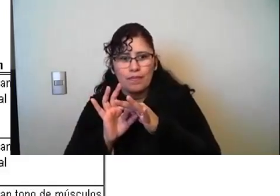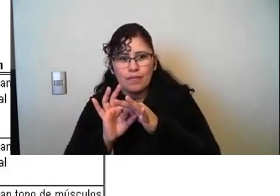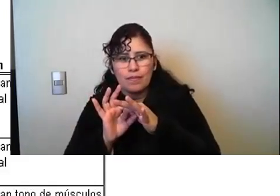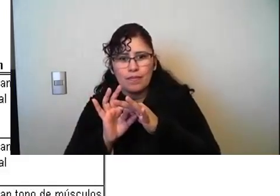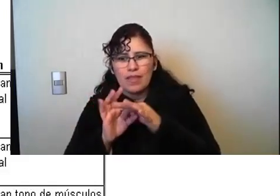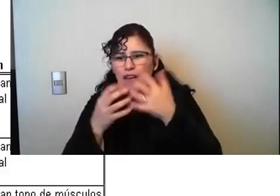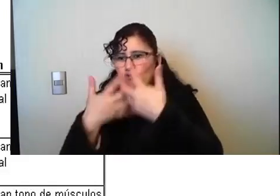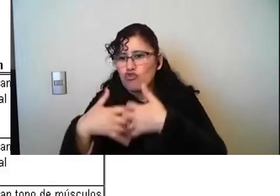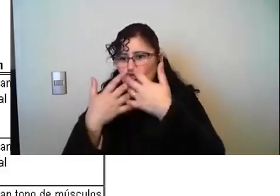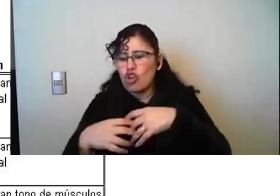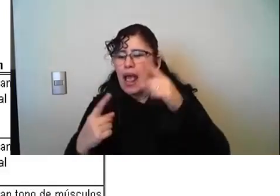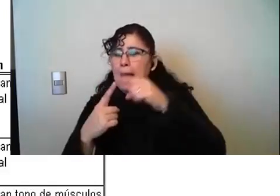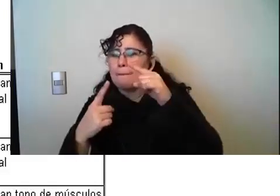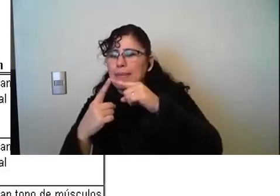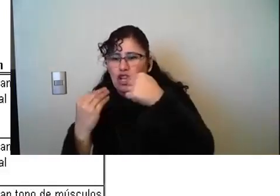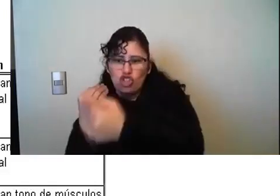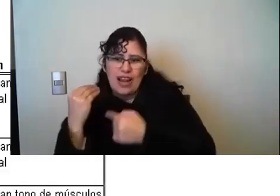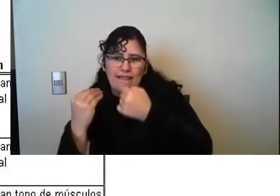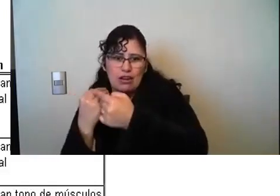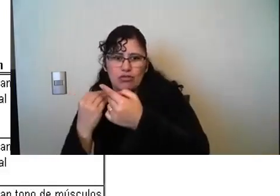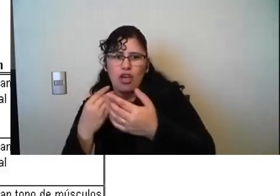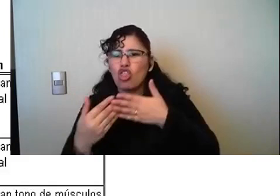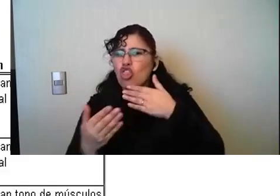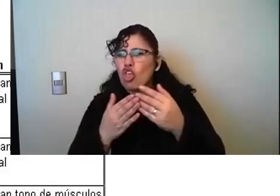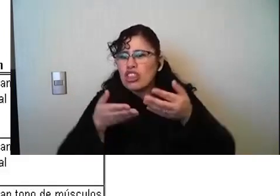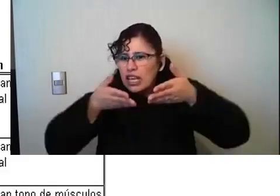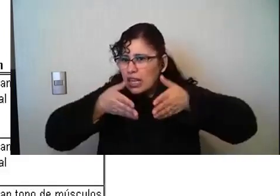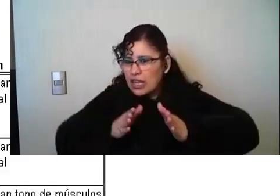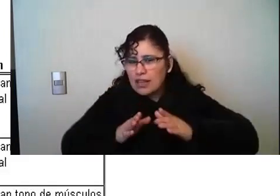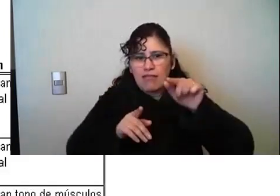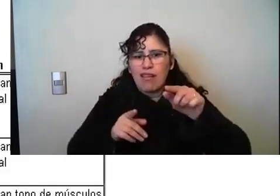funcionalidad espino-cerebelosa. ¿De dónde viene? Como es proprioceptiva, ahí están